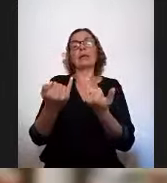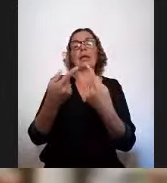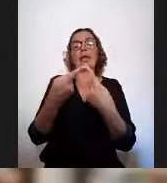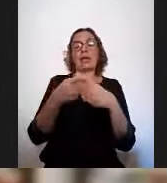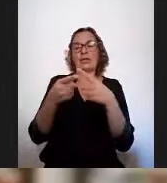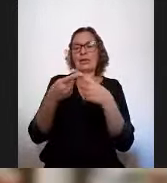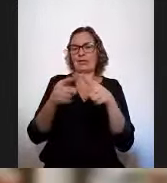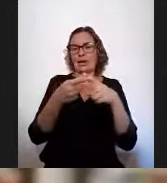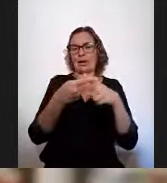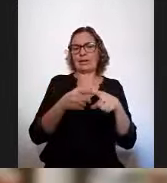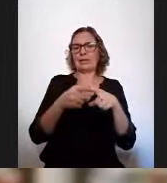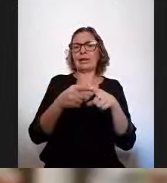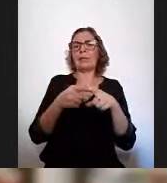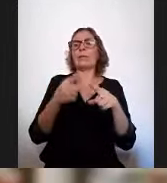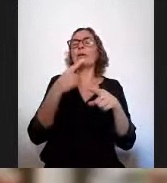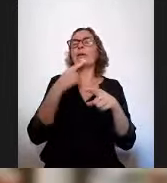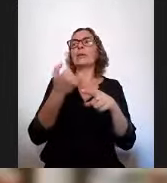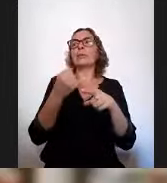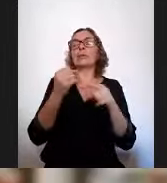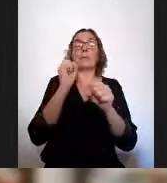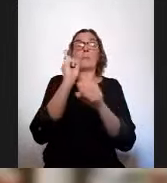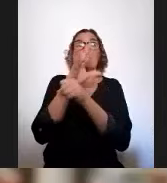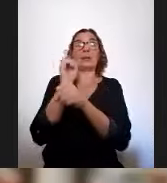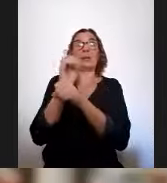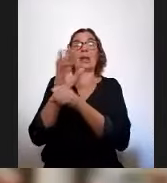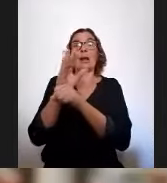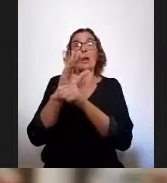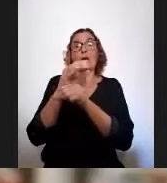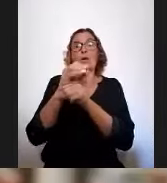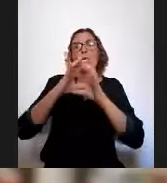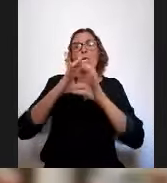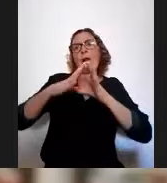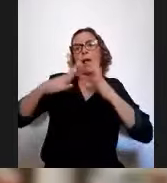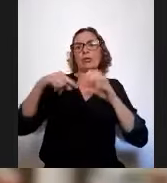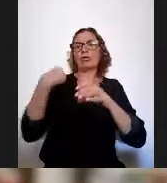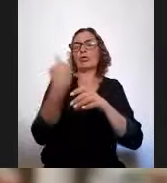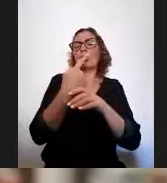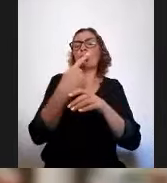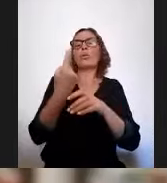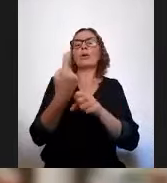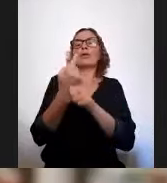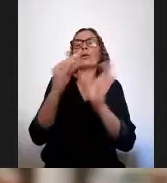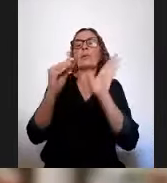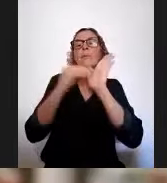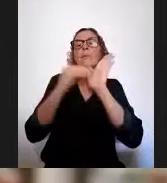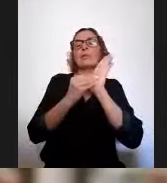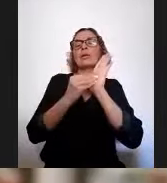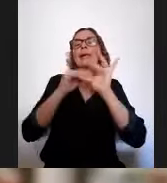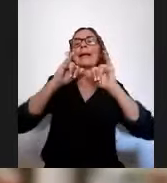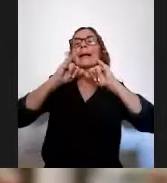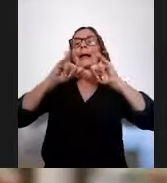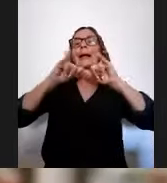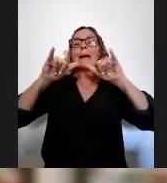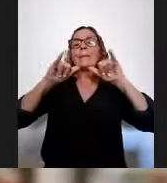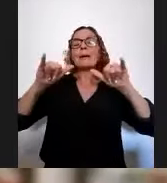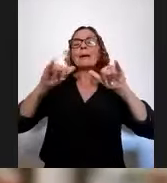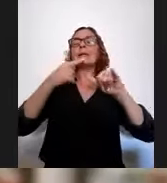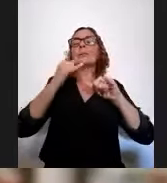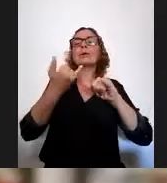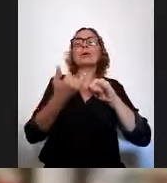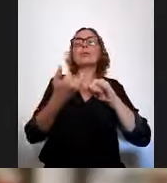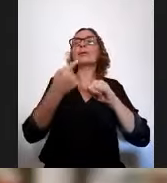distintos canales, si lo queremos lanzar de forma global. Una que yo les puse acá es campañas de crowdfunding, es